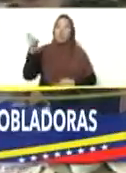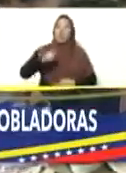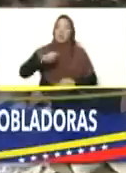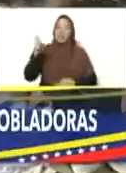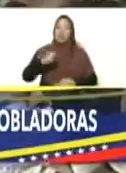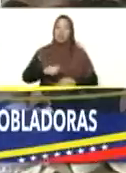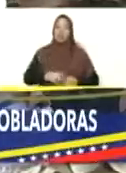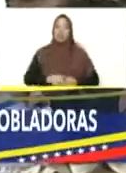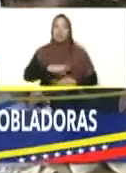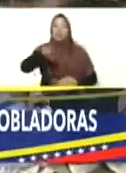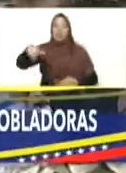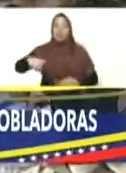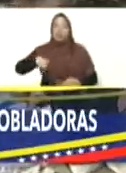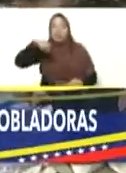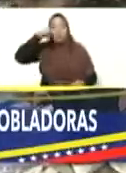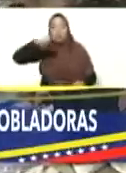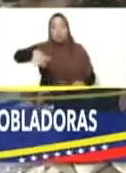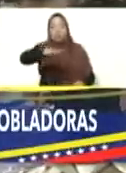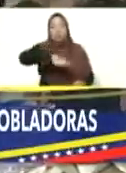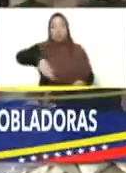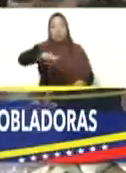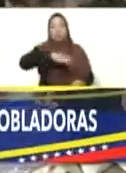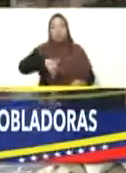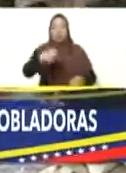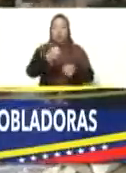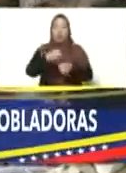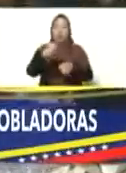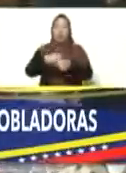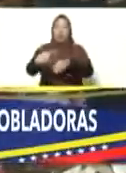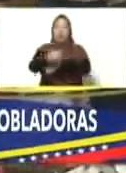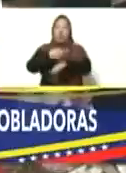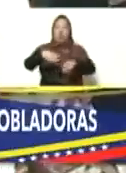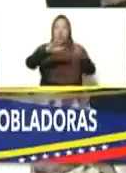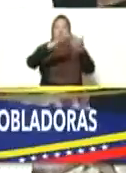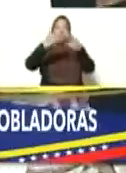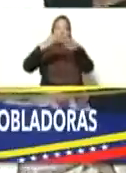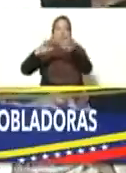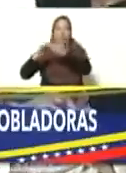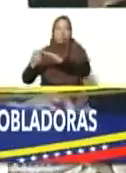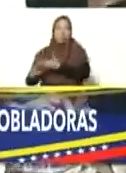que nosotros el pueblo hagamos el autogobierno comunal